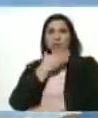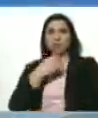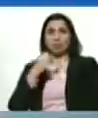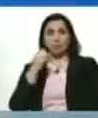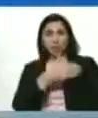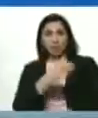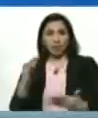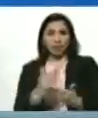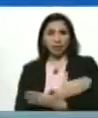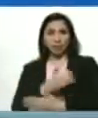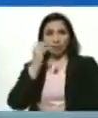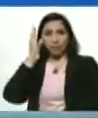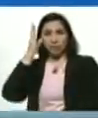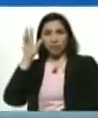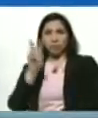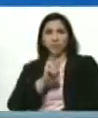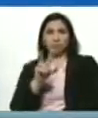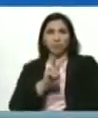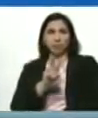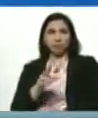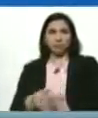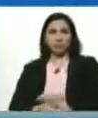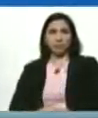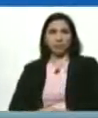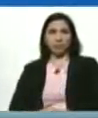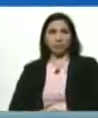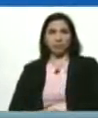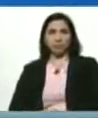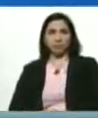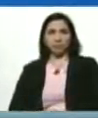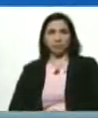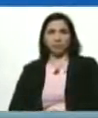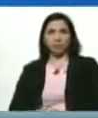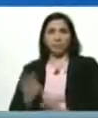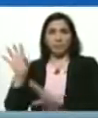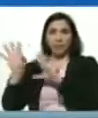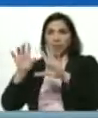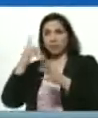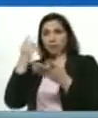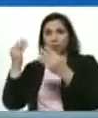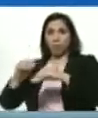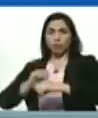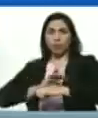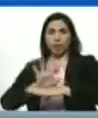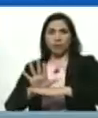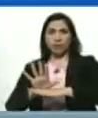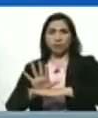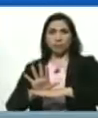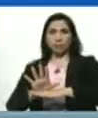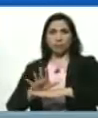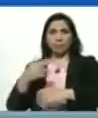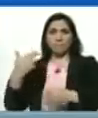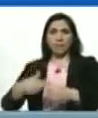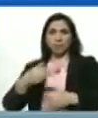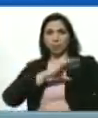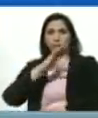capacidad a venezuela y a los países aliados del alba y de petrocaribe de poder